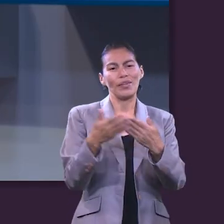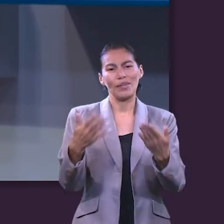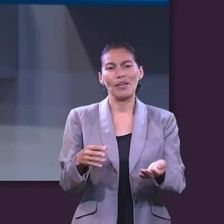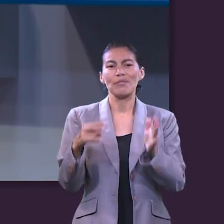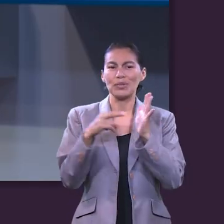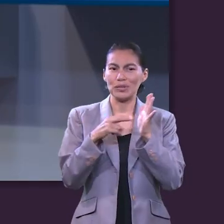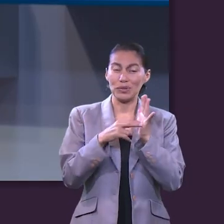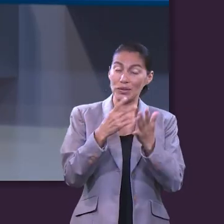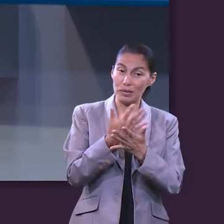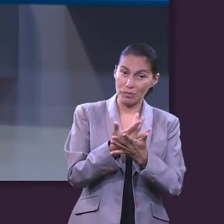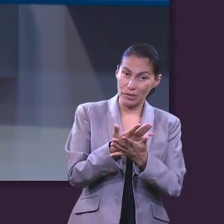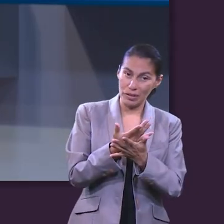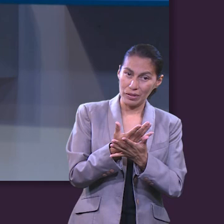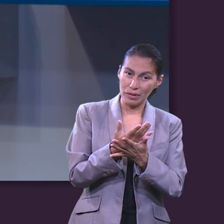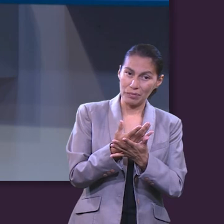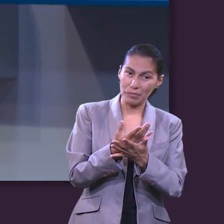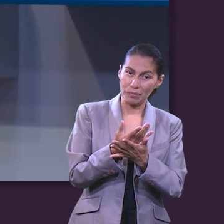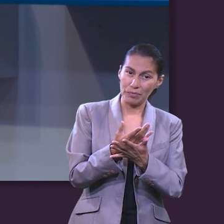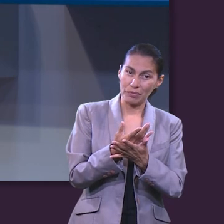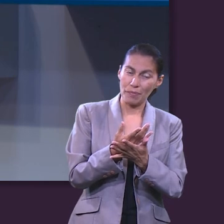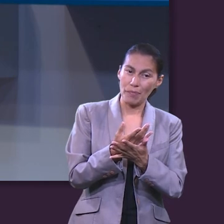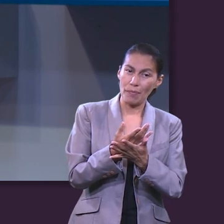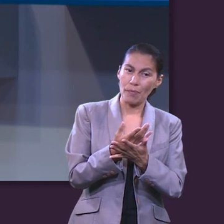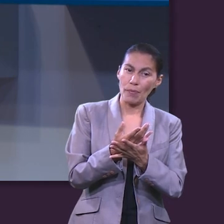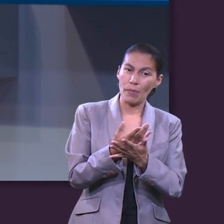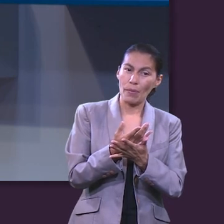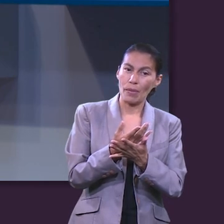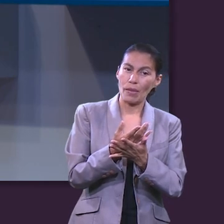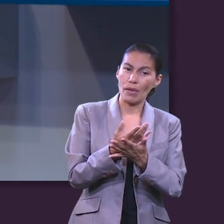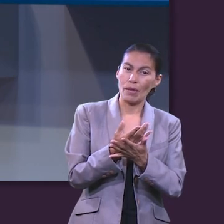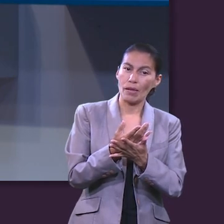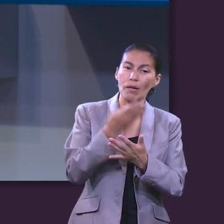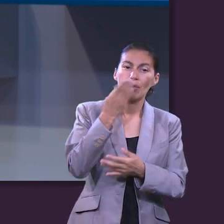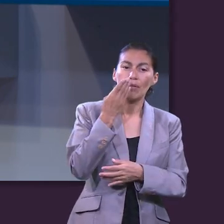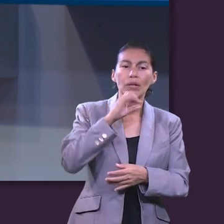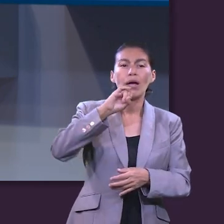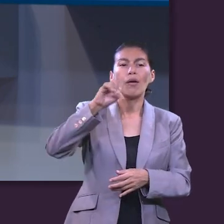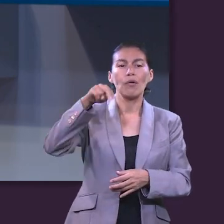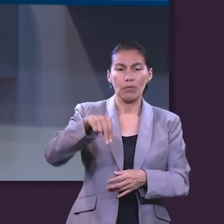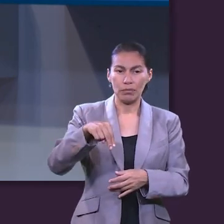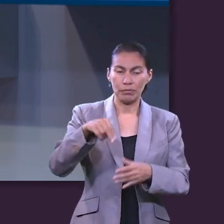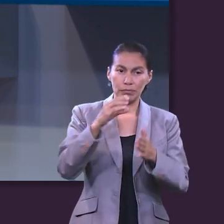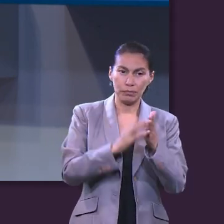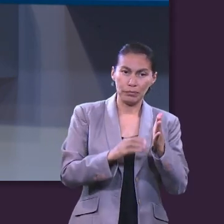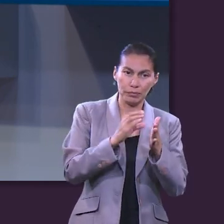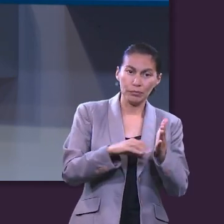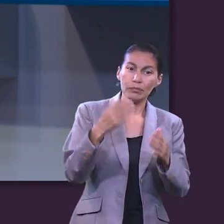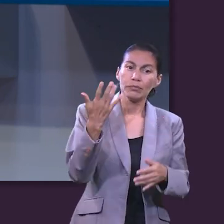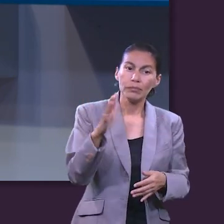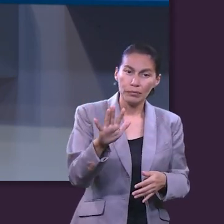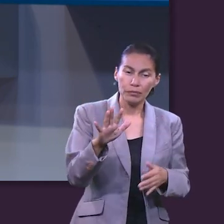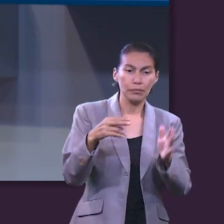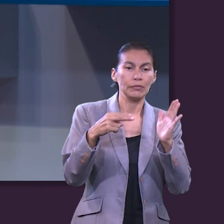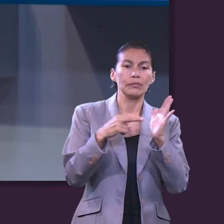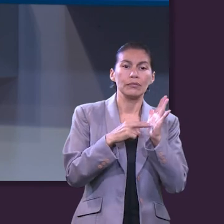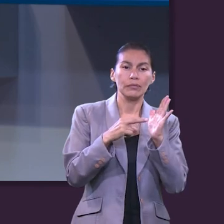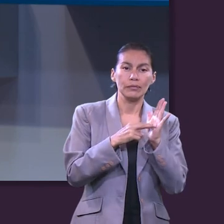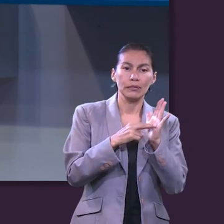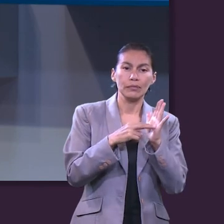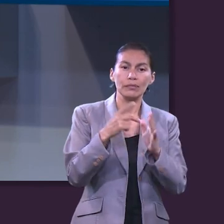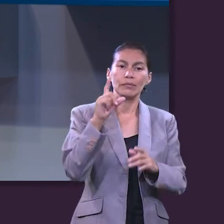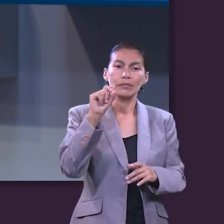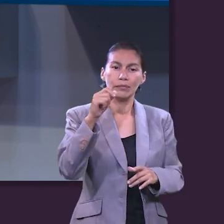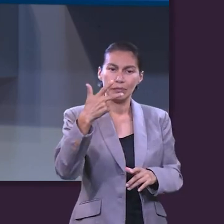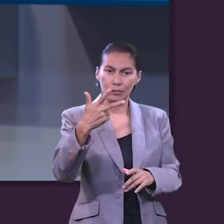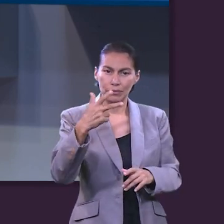compartir este versículo de esperanza que se encuentra en Juan, el capítulo 10, el verso